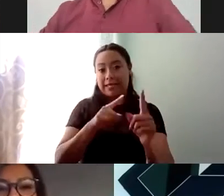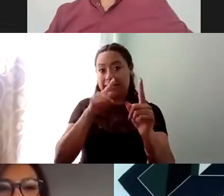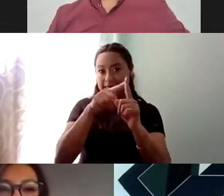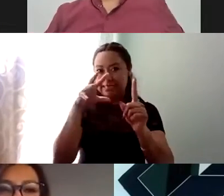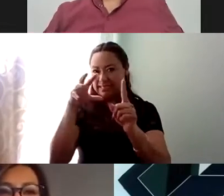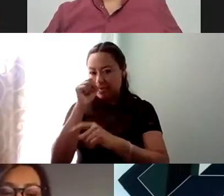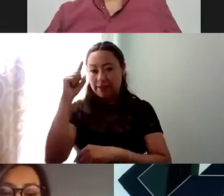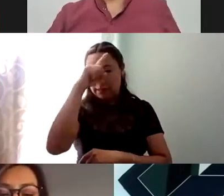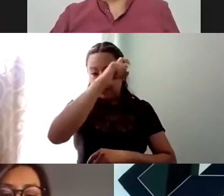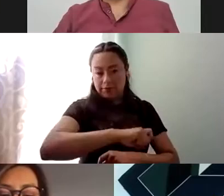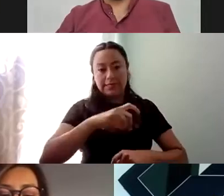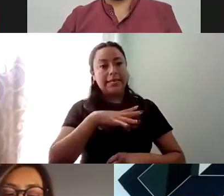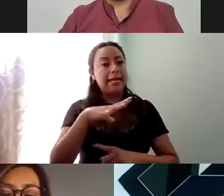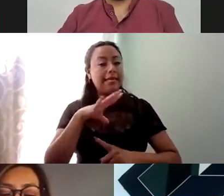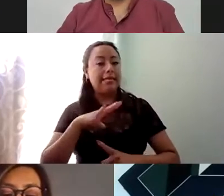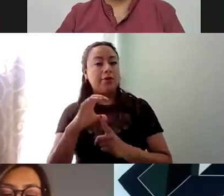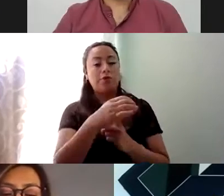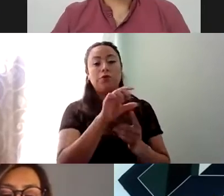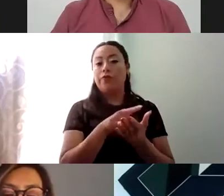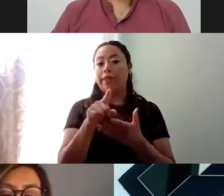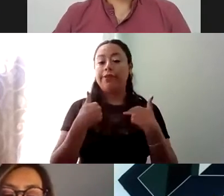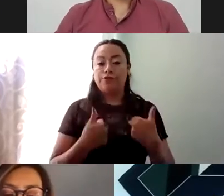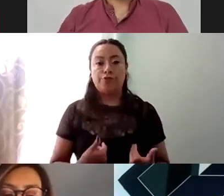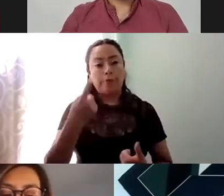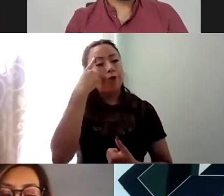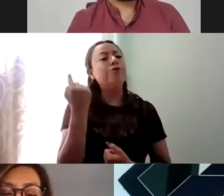Comisión de Derechos Humanos para